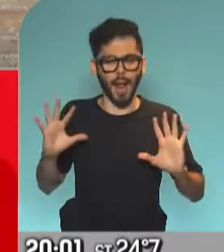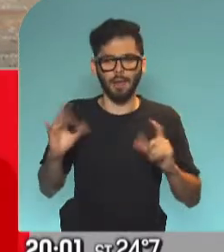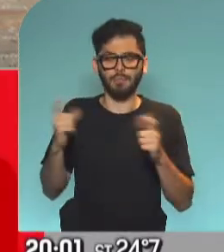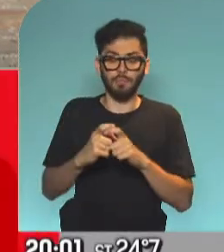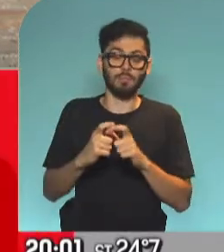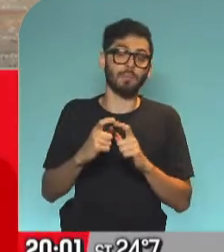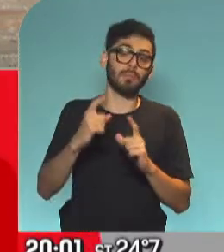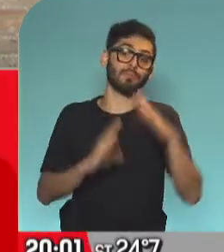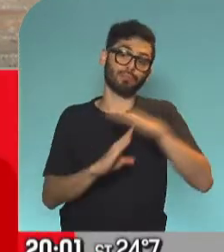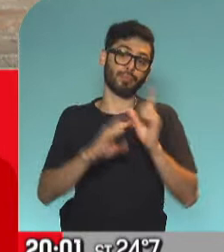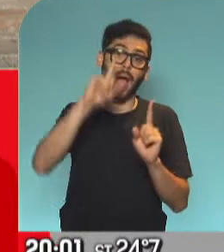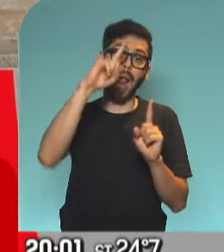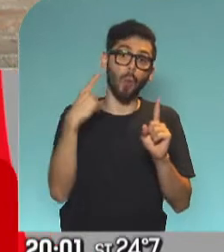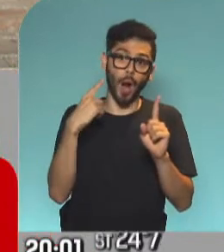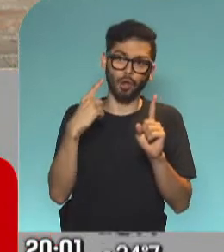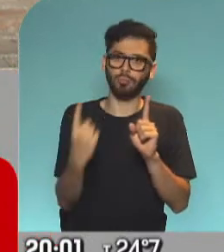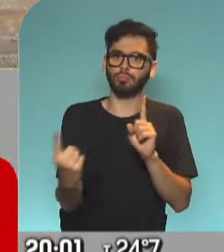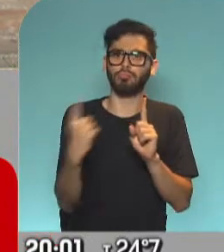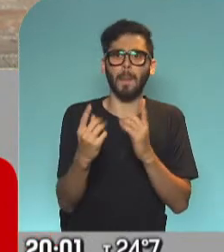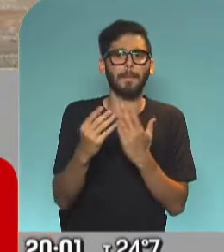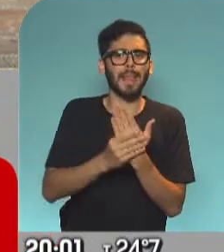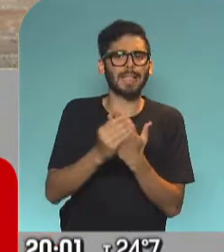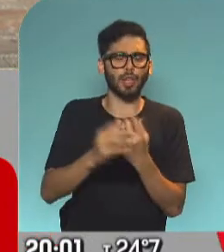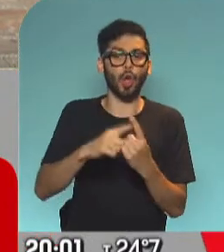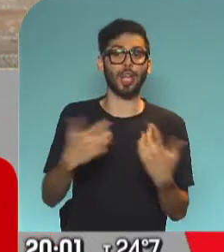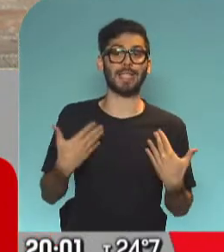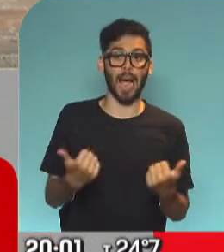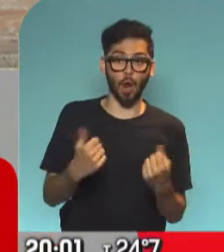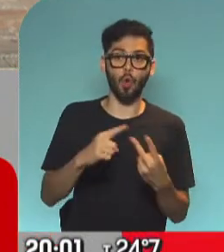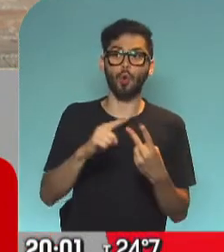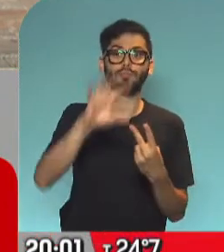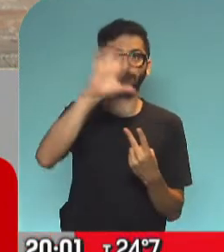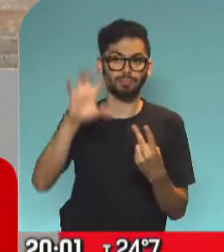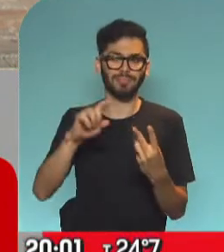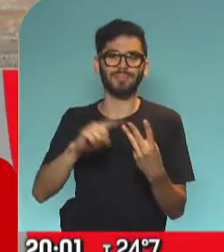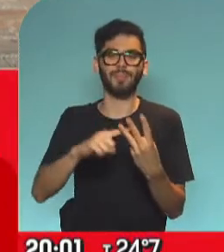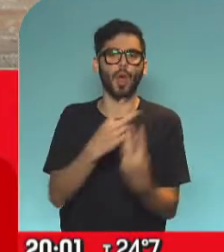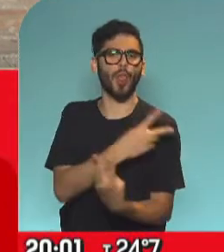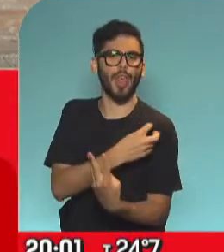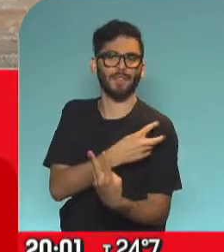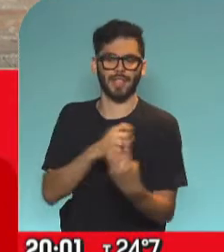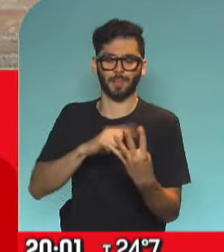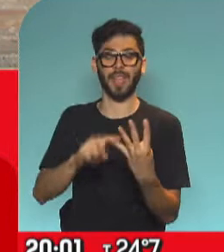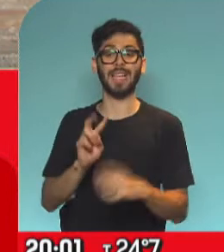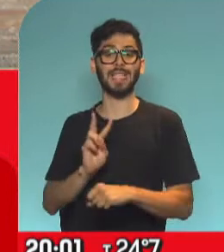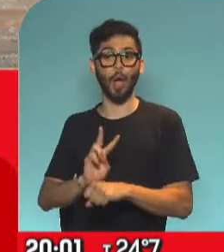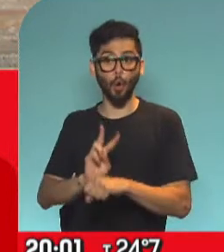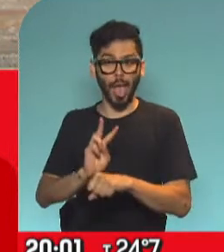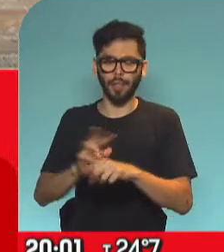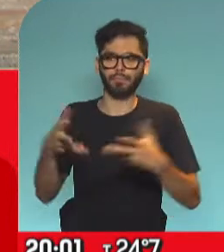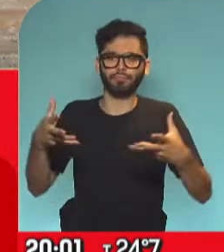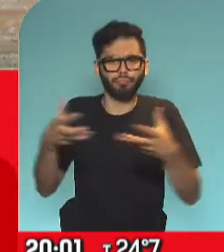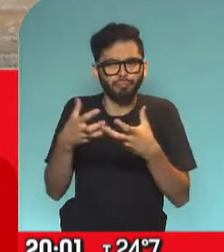Alberto Fernández y que está conformado por los ministerios de Salud, Interior, Defensa y Seguridad, con el objetivo